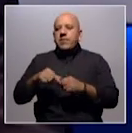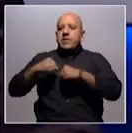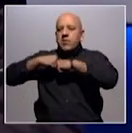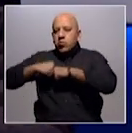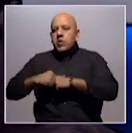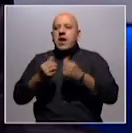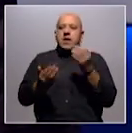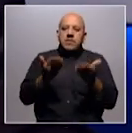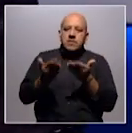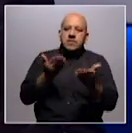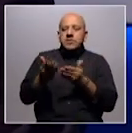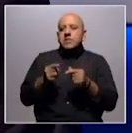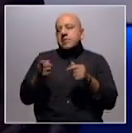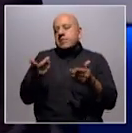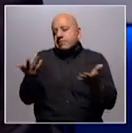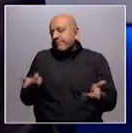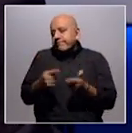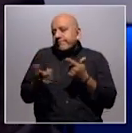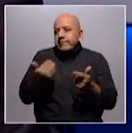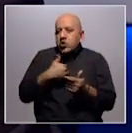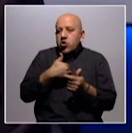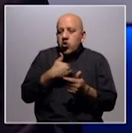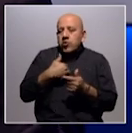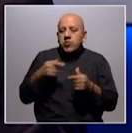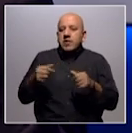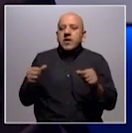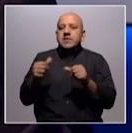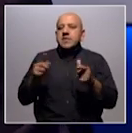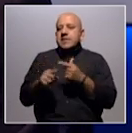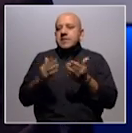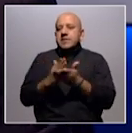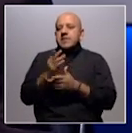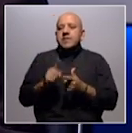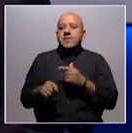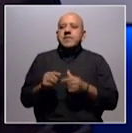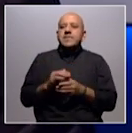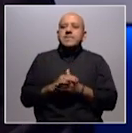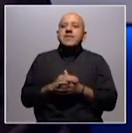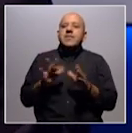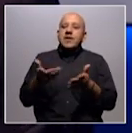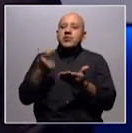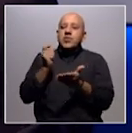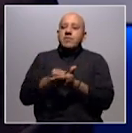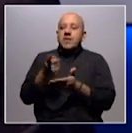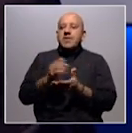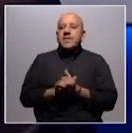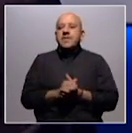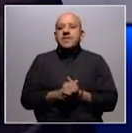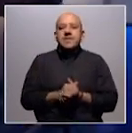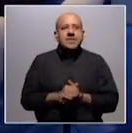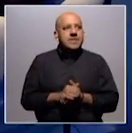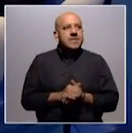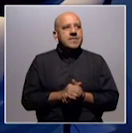las evaluaciones lo que tiene que hacer uno en este oficio no hablar no hay que quejarse para eso a uno le pasa por